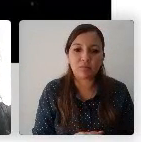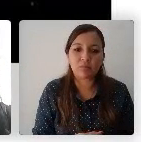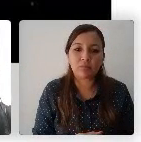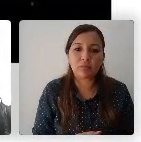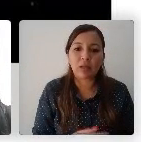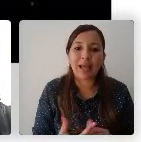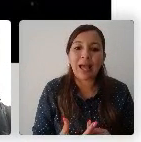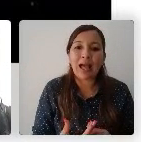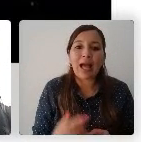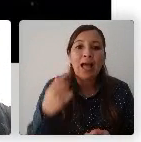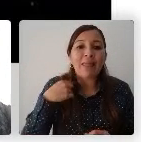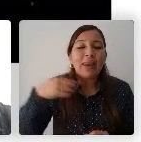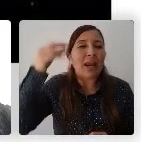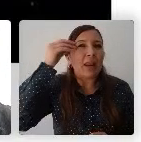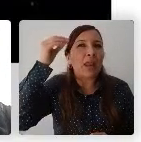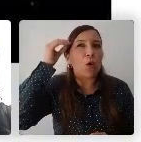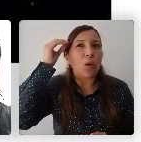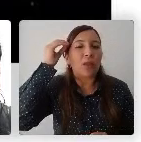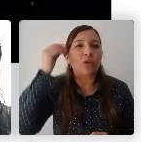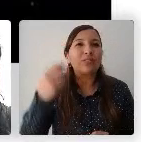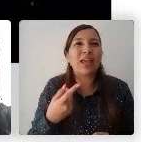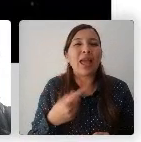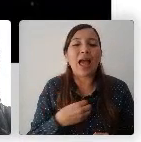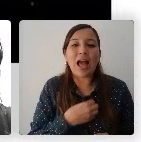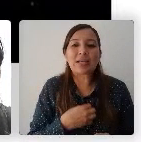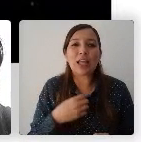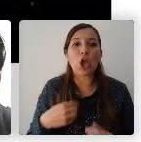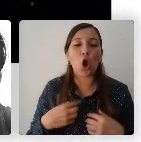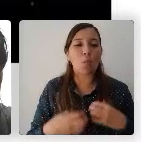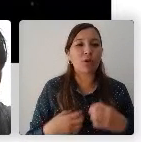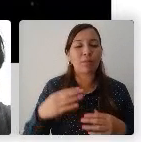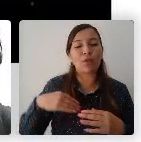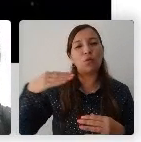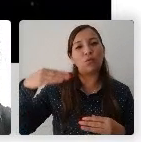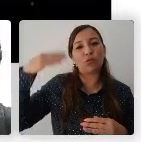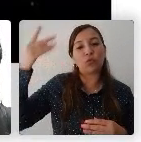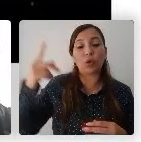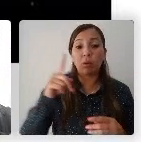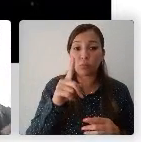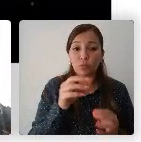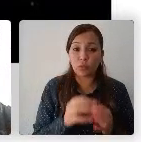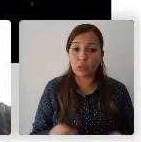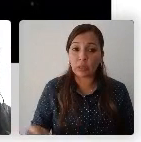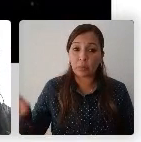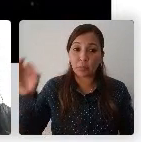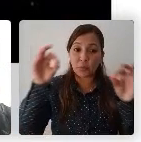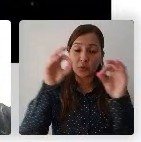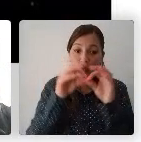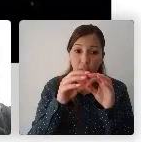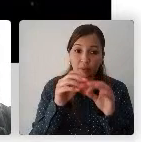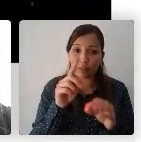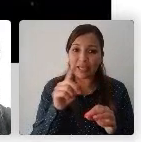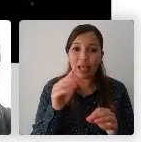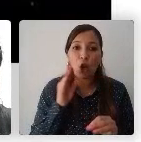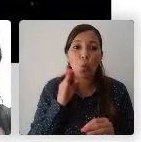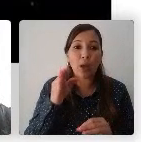obviamente, a generar unos recuerdos que determinan nuestro comportamiento futuro. Entonces, es muy importante no solamente que los destinos sean